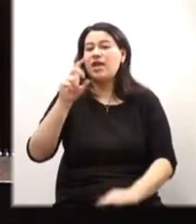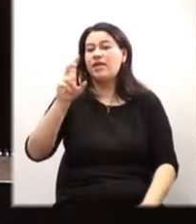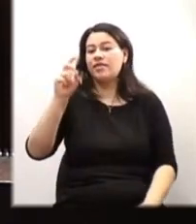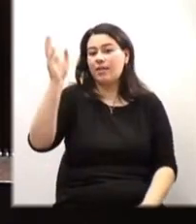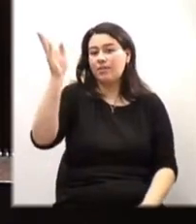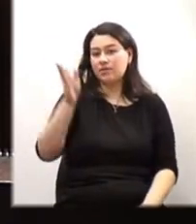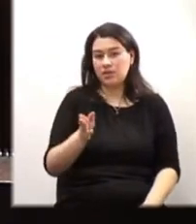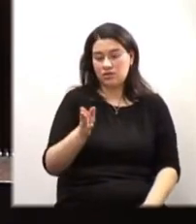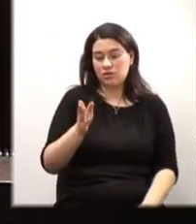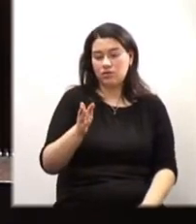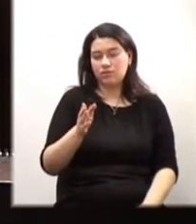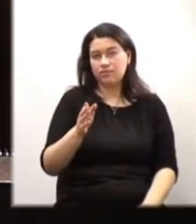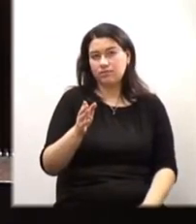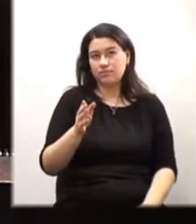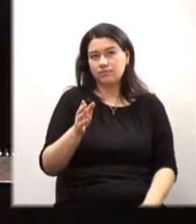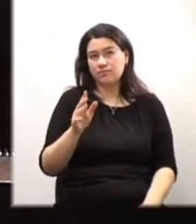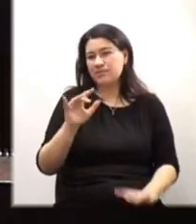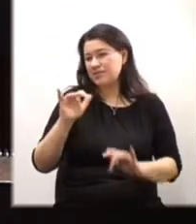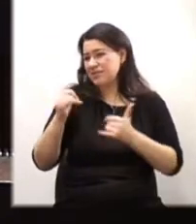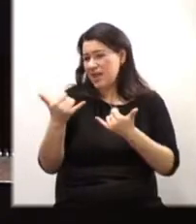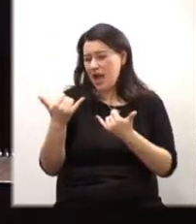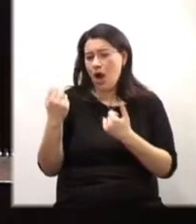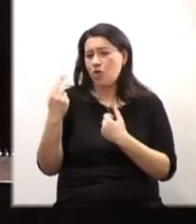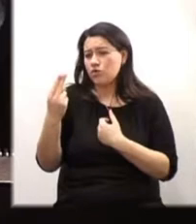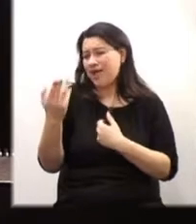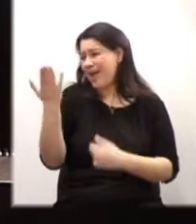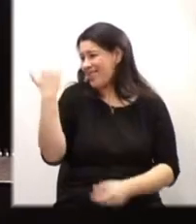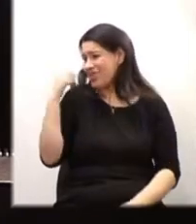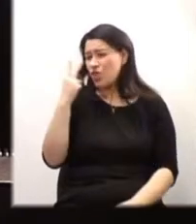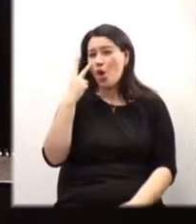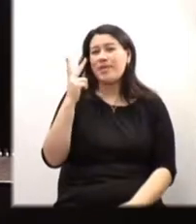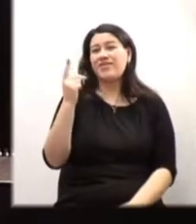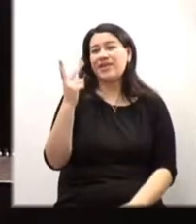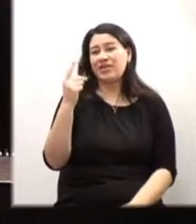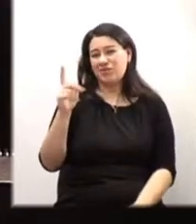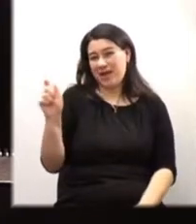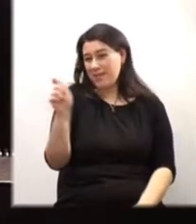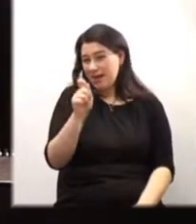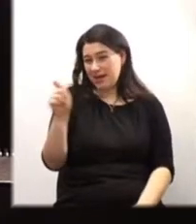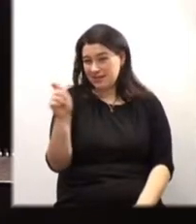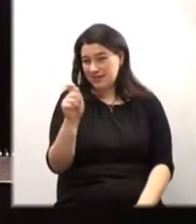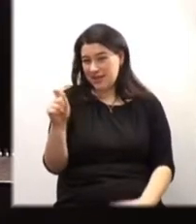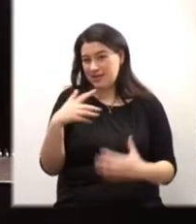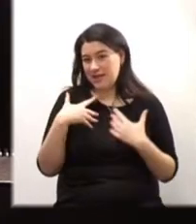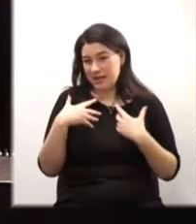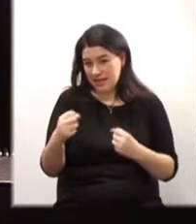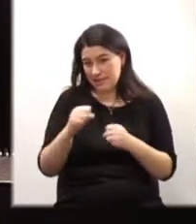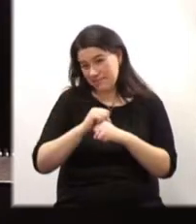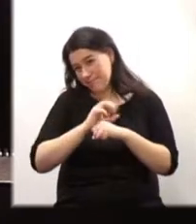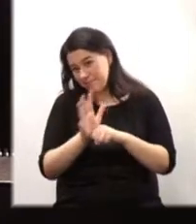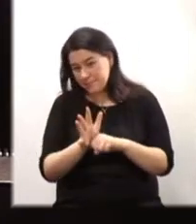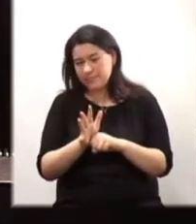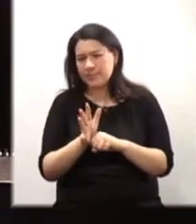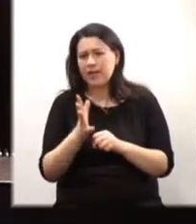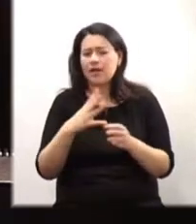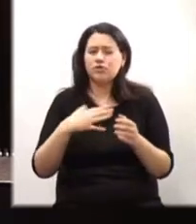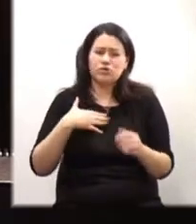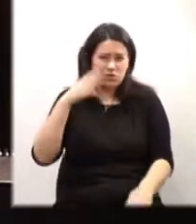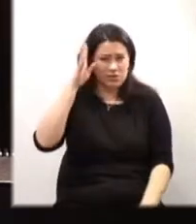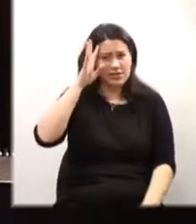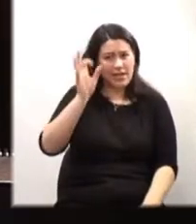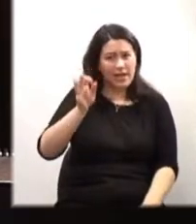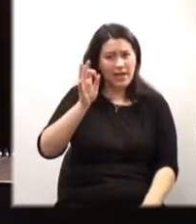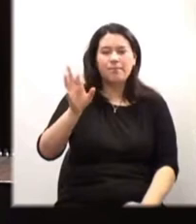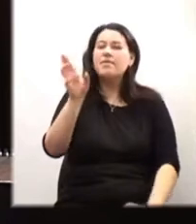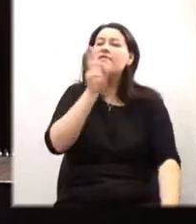30%, y ya habíamos autorizado una en 2021 por la emergencia sanitaria. Y como yo sé que lo que me